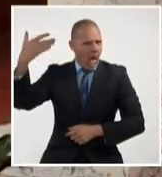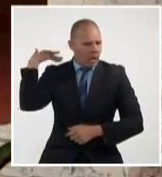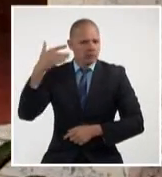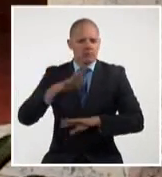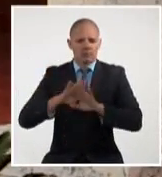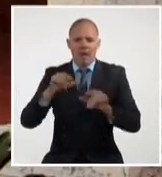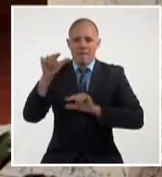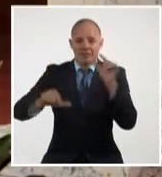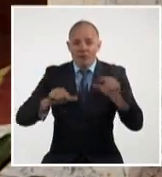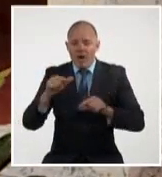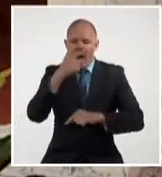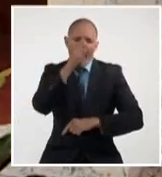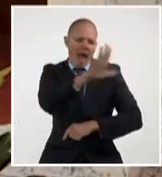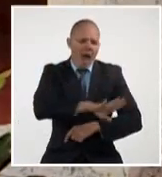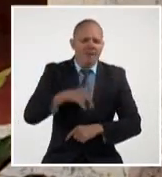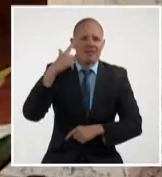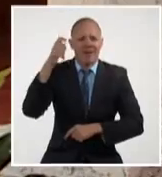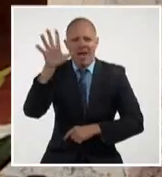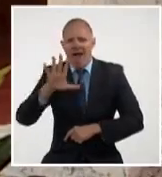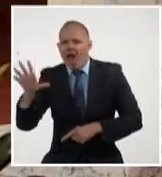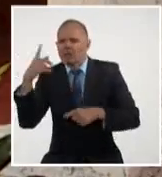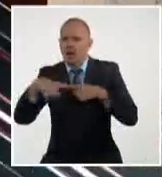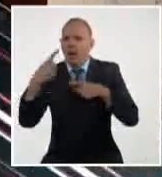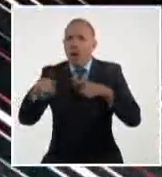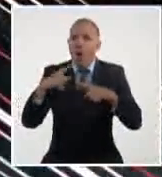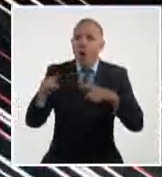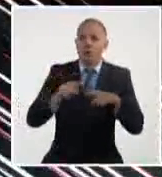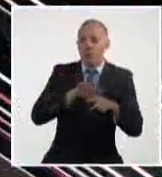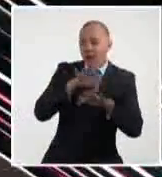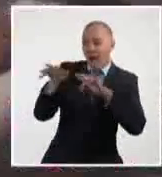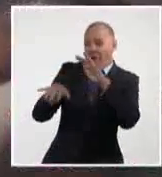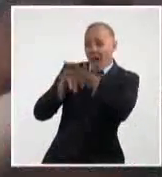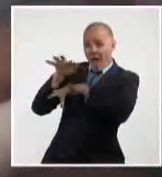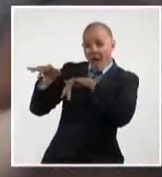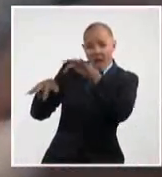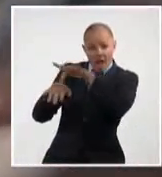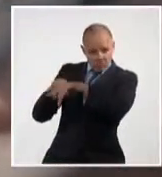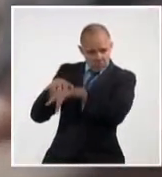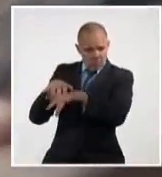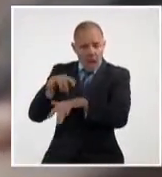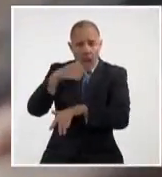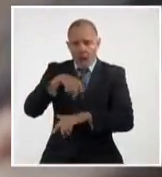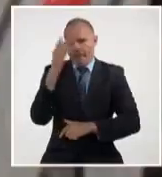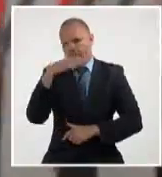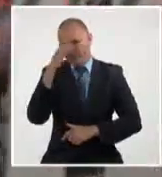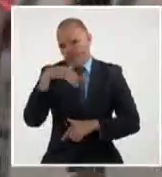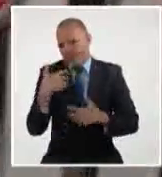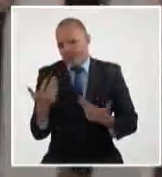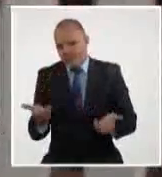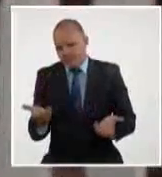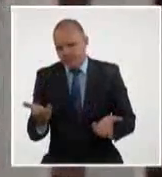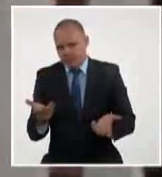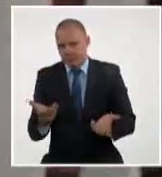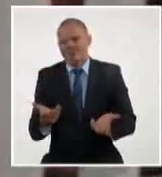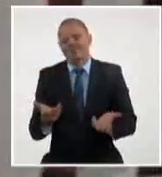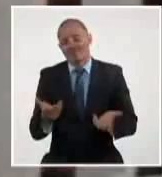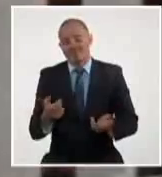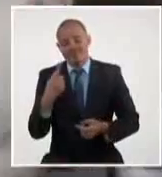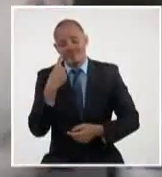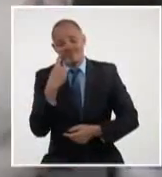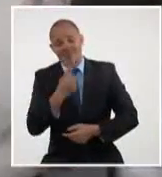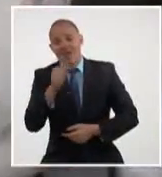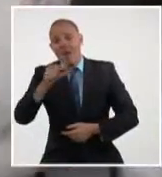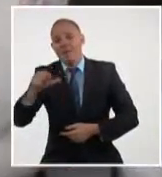dimensiones de una verdadera tragedia humanitaria. Esto sobre todo con la llegada de inmigrantes y